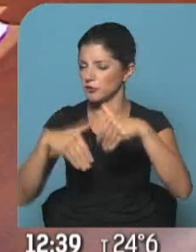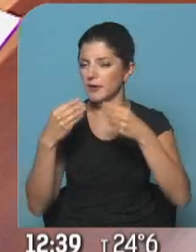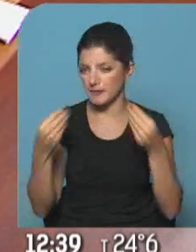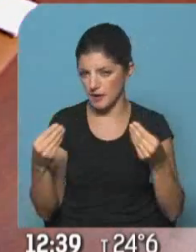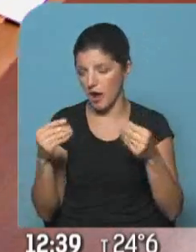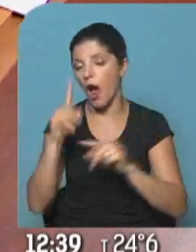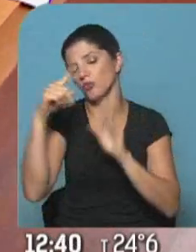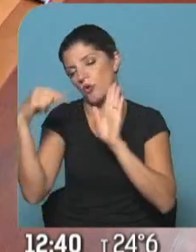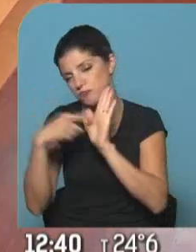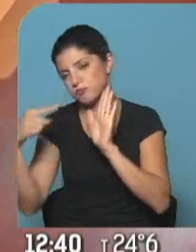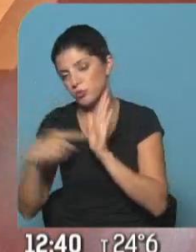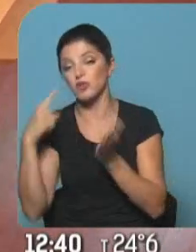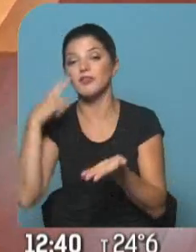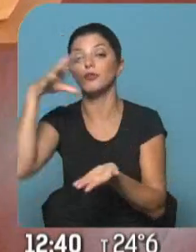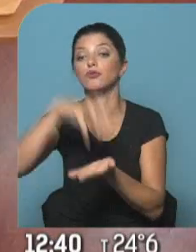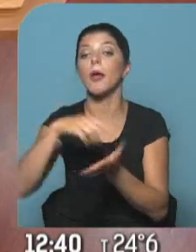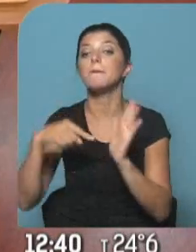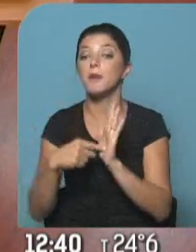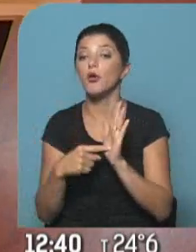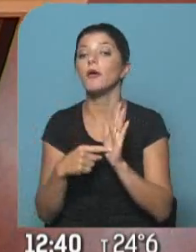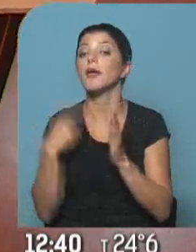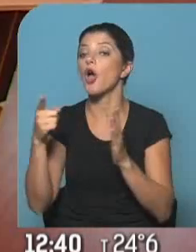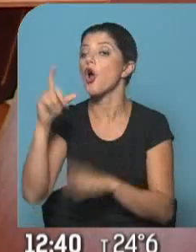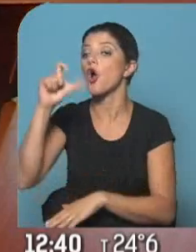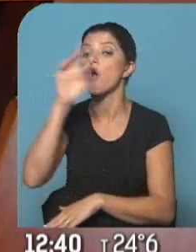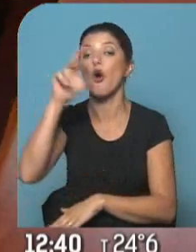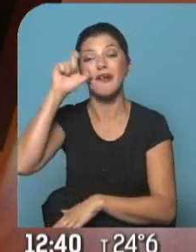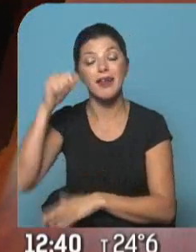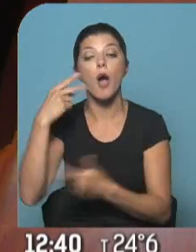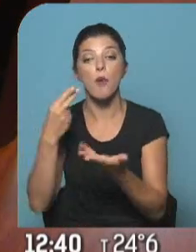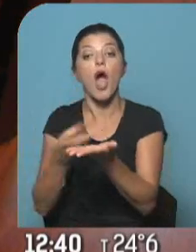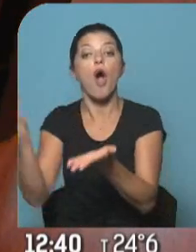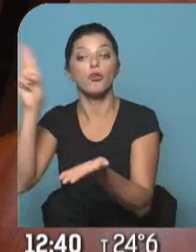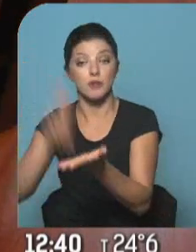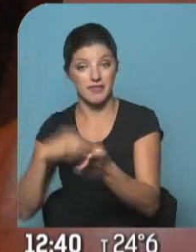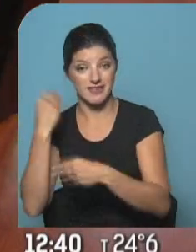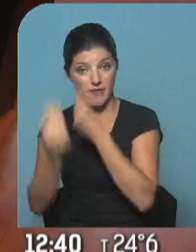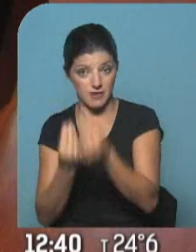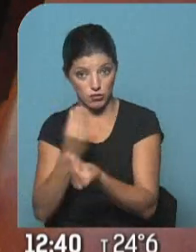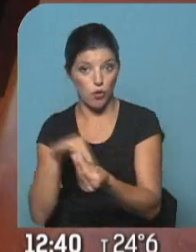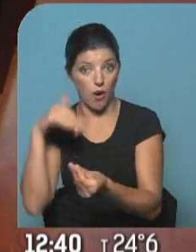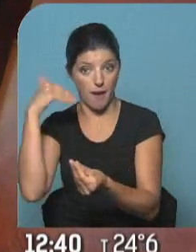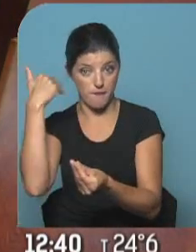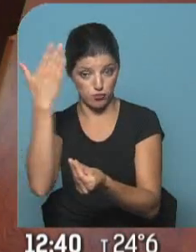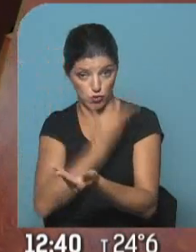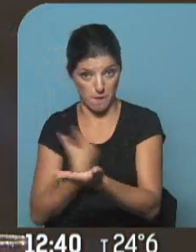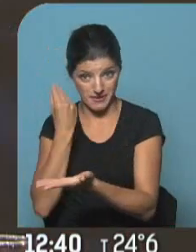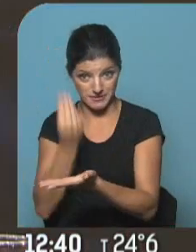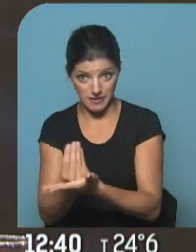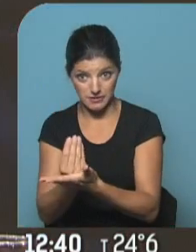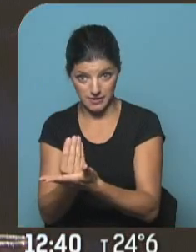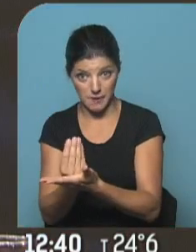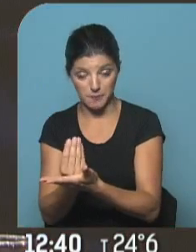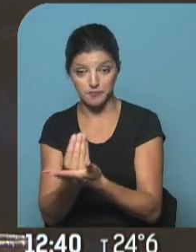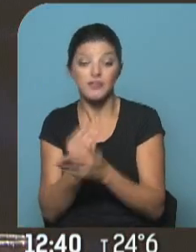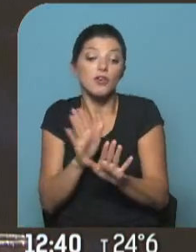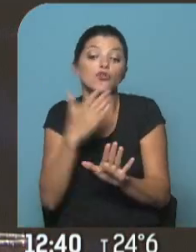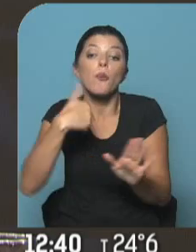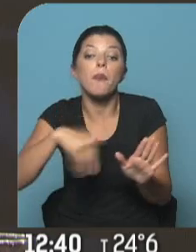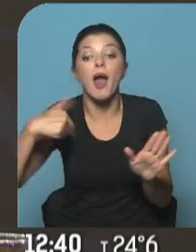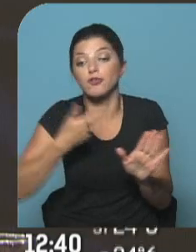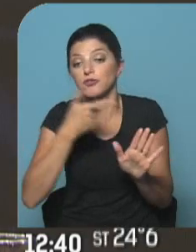cuestiones institucionales, es la posibilidad de reelección de Correa, que es la posibilidad de que Correa tenga o no poder en el futuro, digamos. Claro. Es lo que va a decidir la sociedad